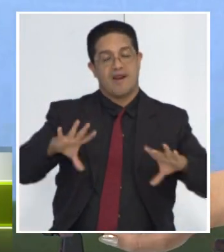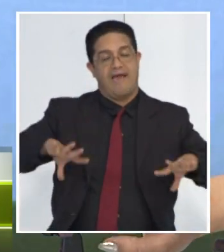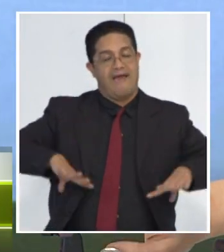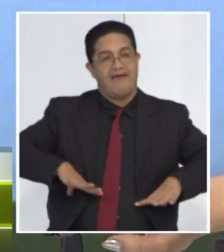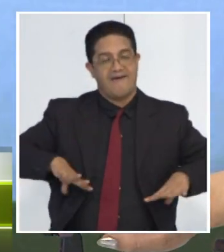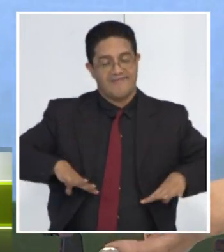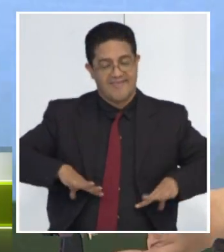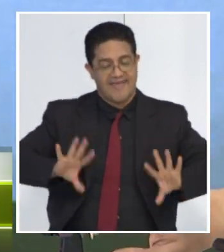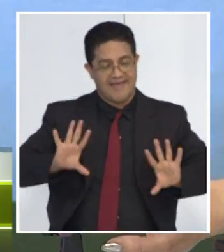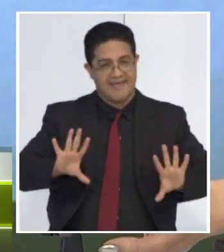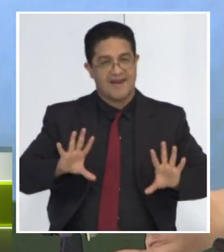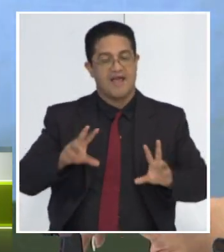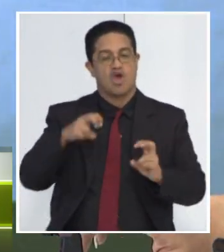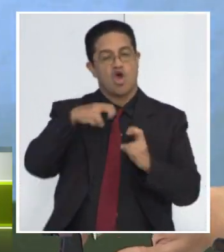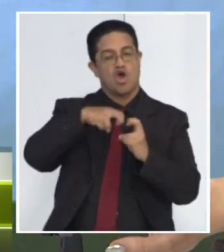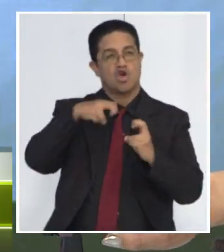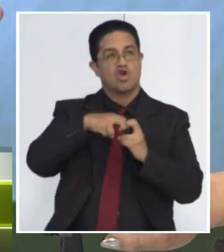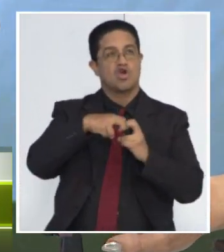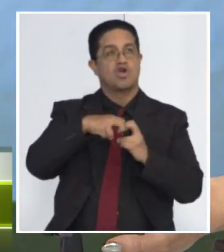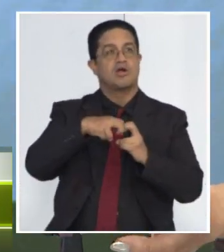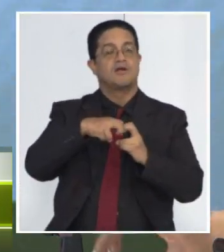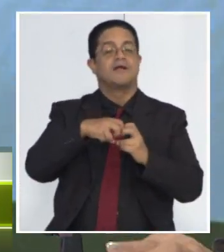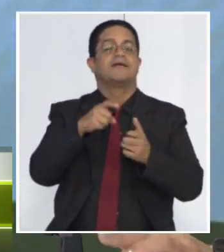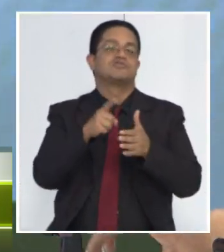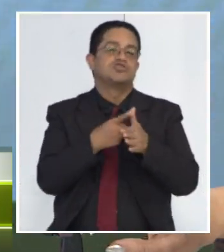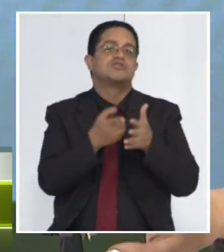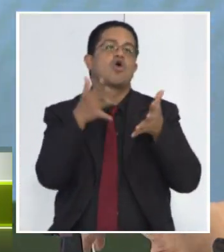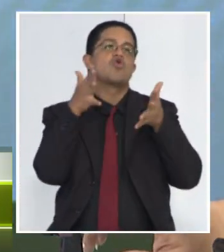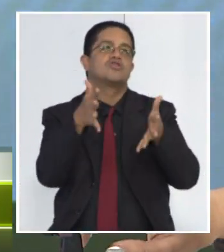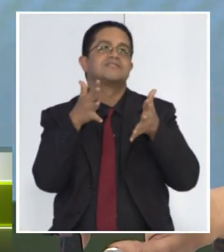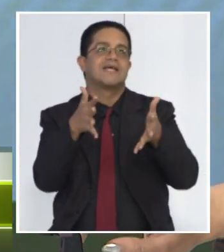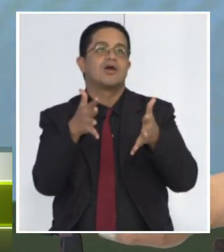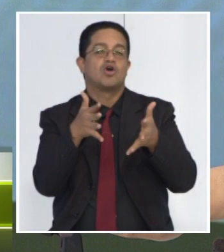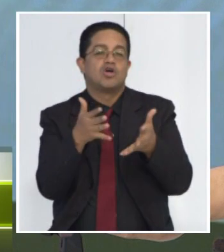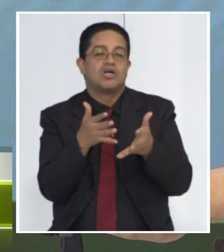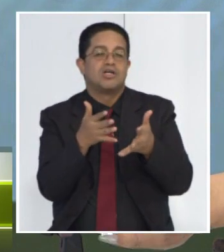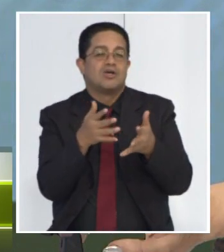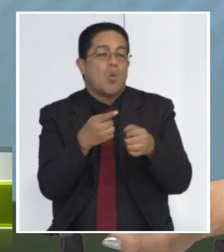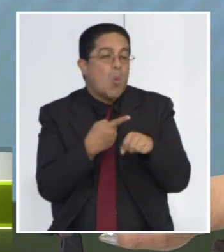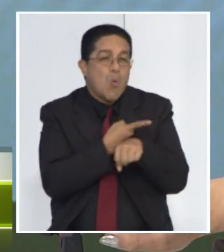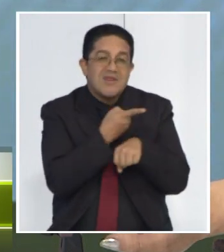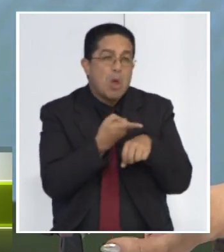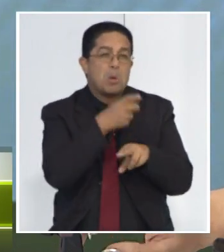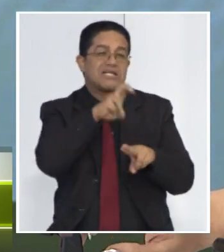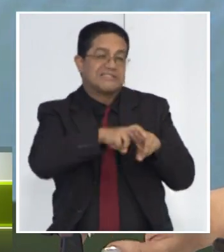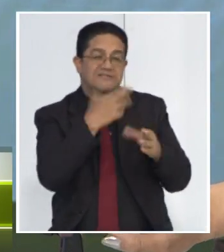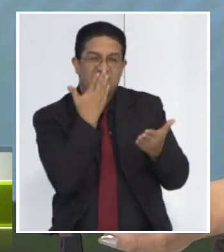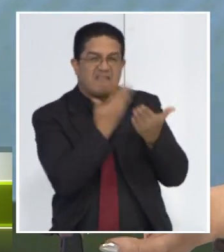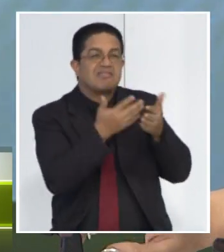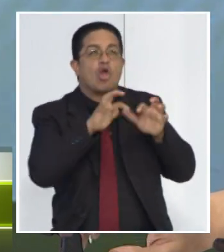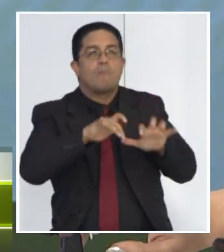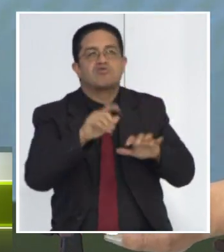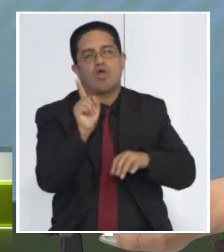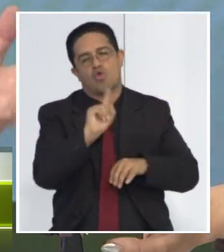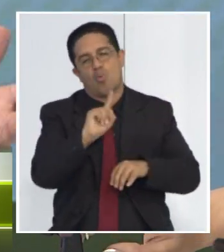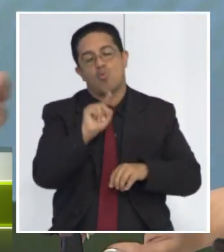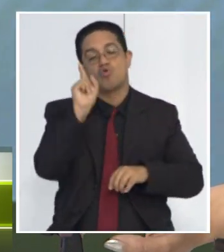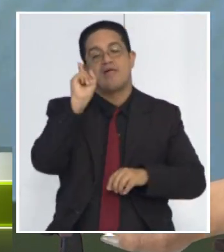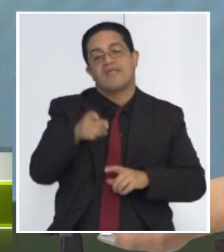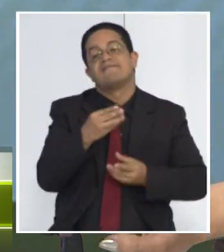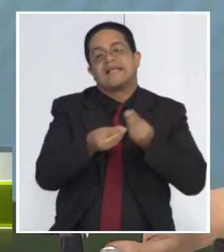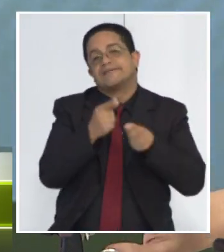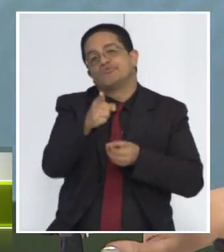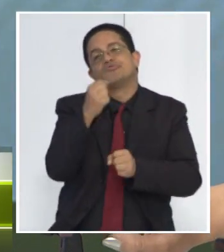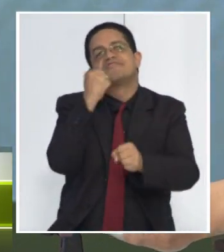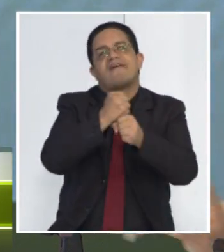las vértebras, contracturas musculares. Pues lo recomendable es que no pases mucho tiempo sentado frente a una computadora, y si lo tienes que hacer porque es tu trabajo,